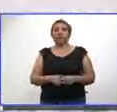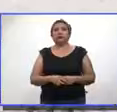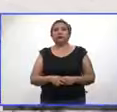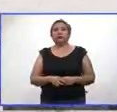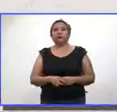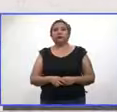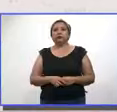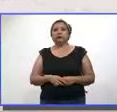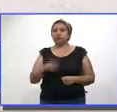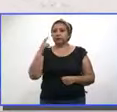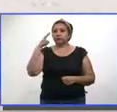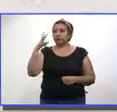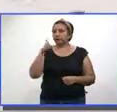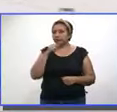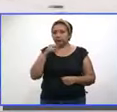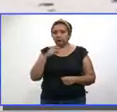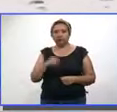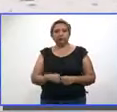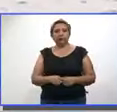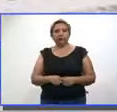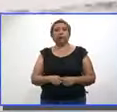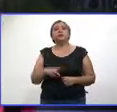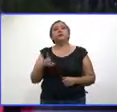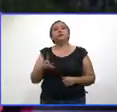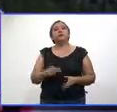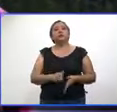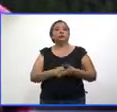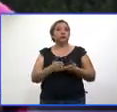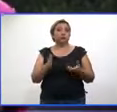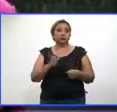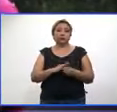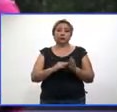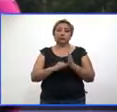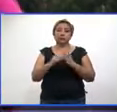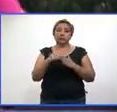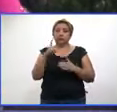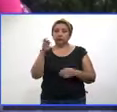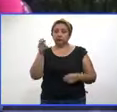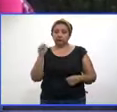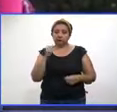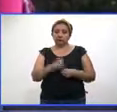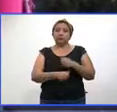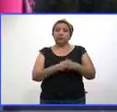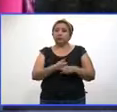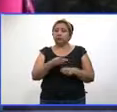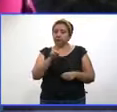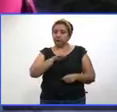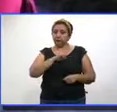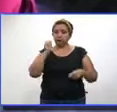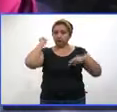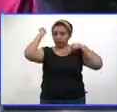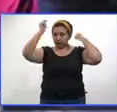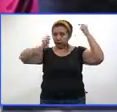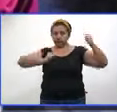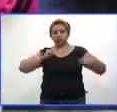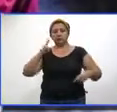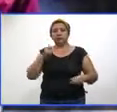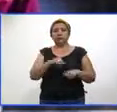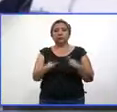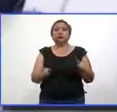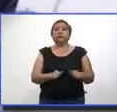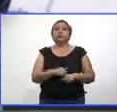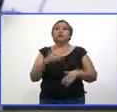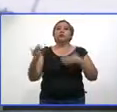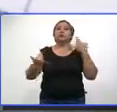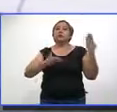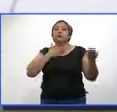ecosistema. El avistamiento de aves es una industria sin chimeneas que genera millones de dólares al año, no solo en el ramo turístico, también en el área de